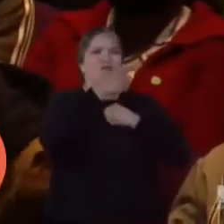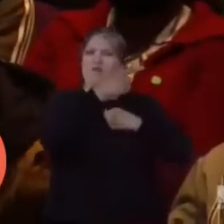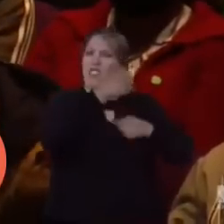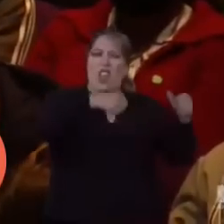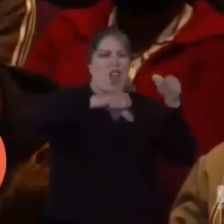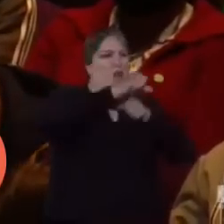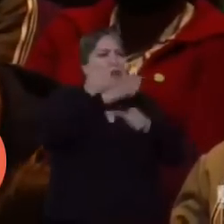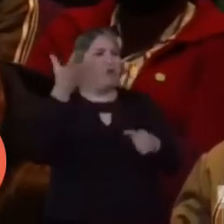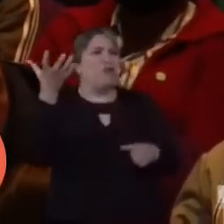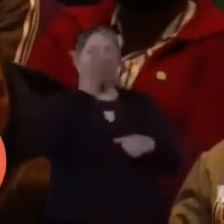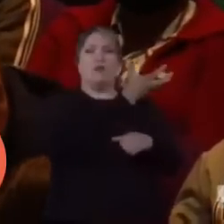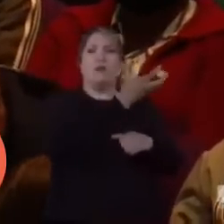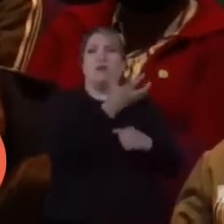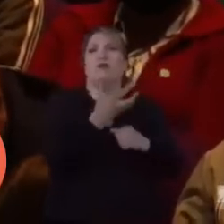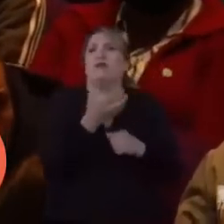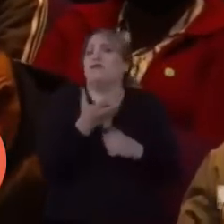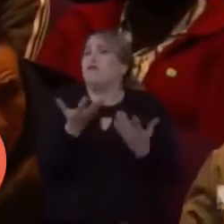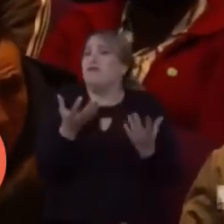es una monstruosidad.